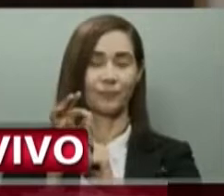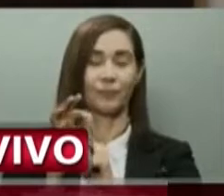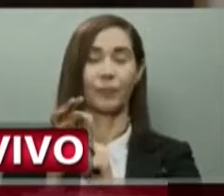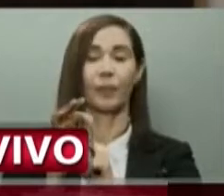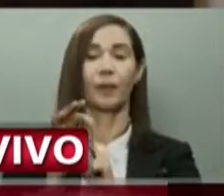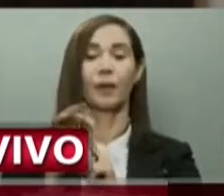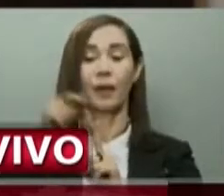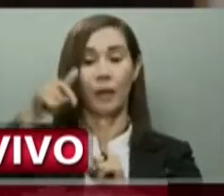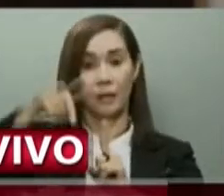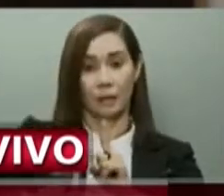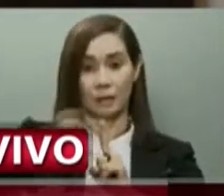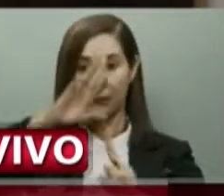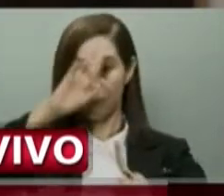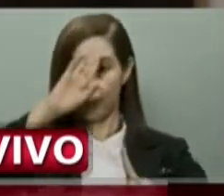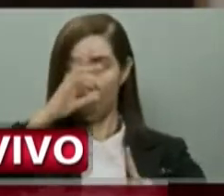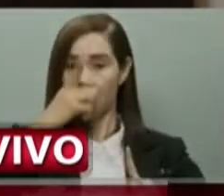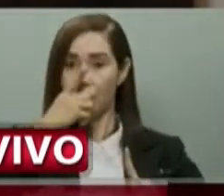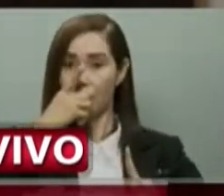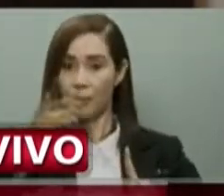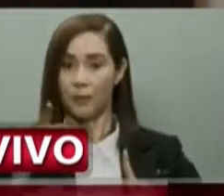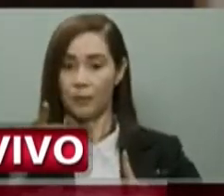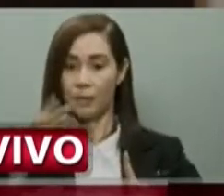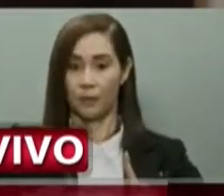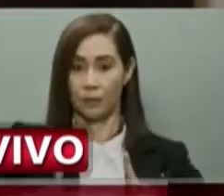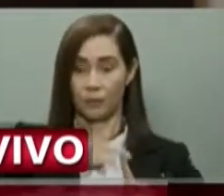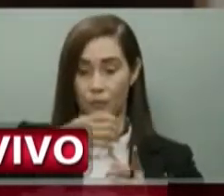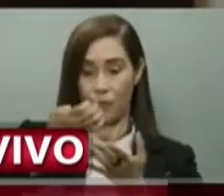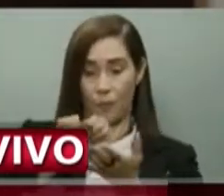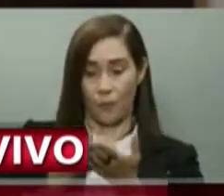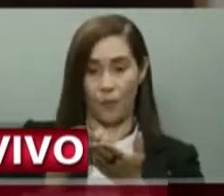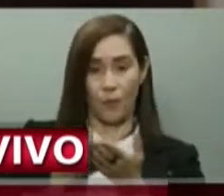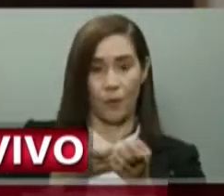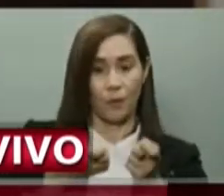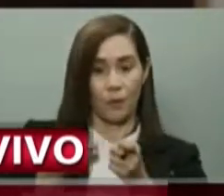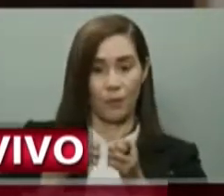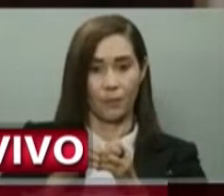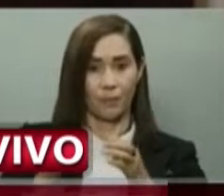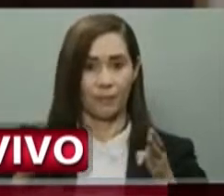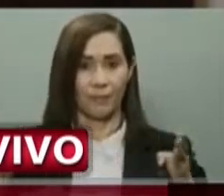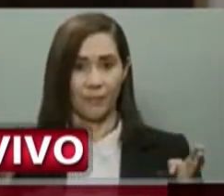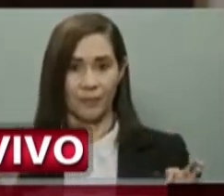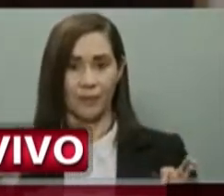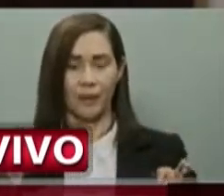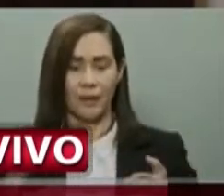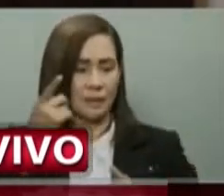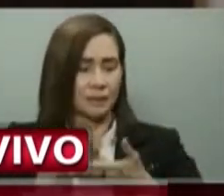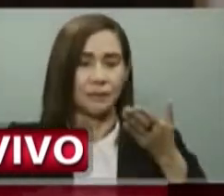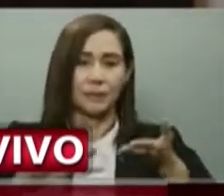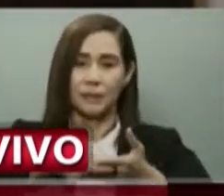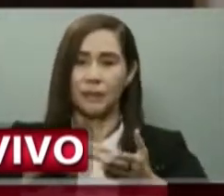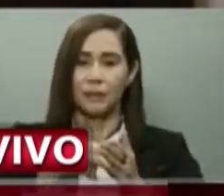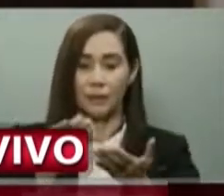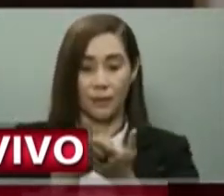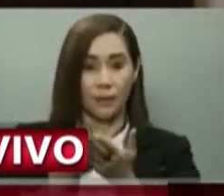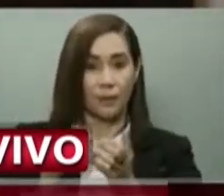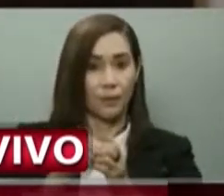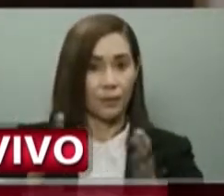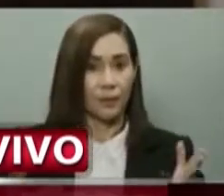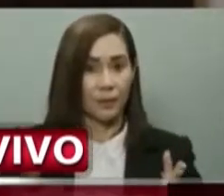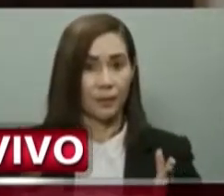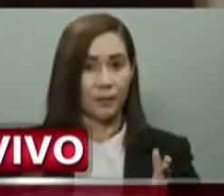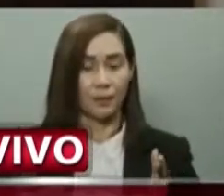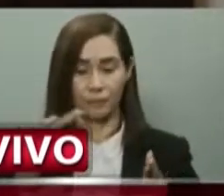en el caso de la República Dominicana, que somos una economía abierta. ¿Qué significa una economía abierta?